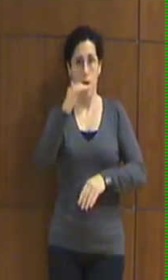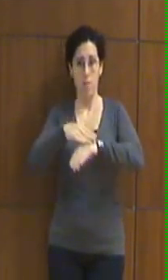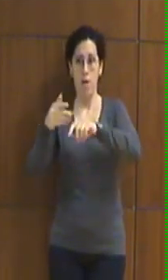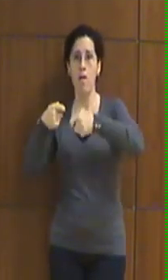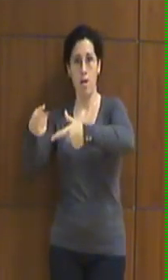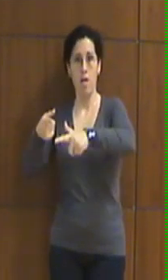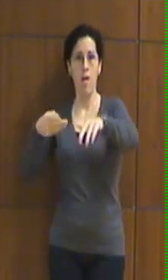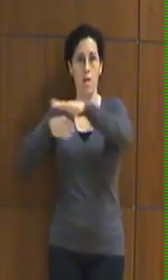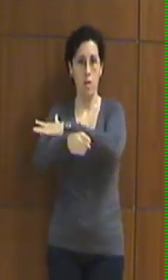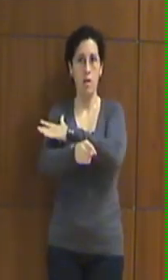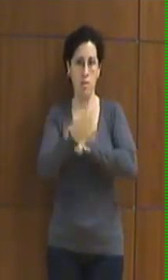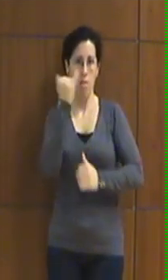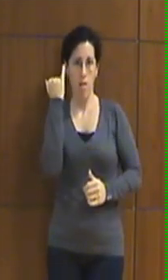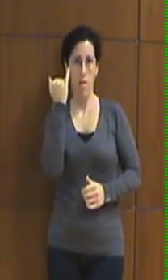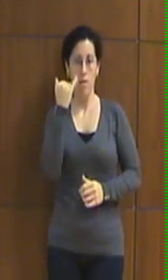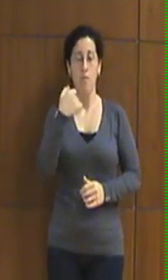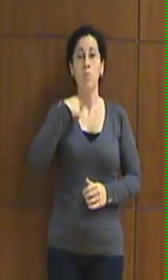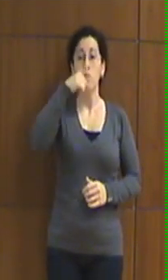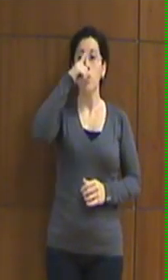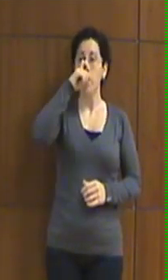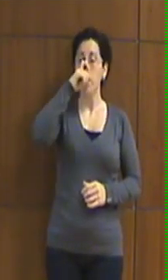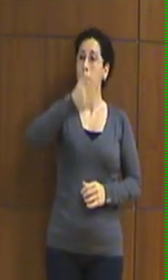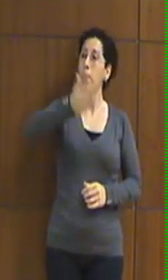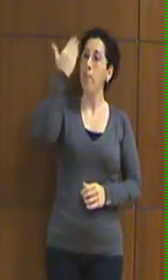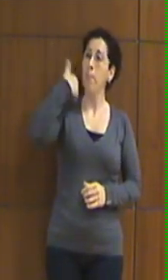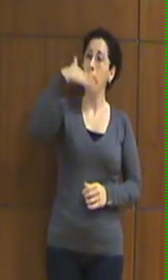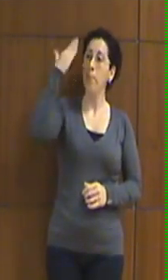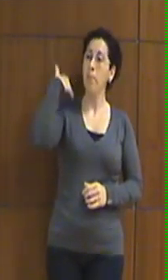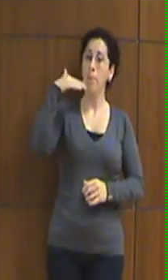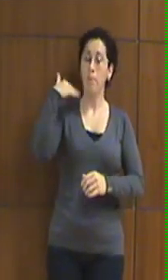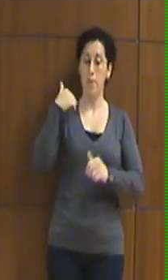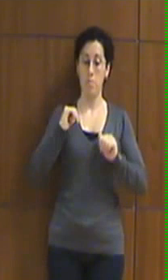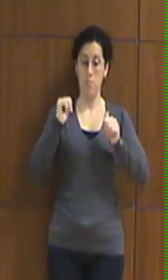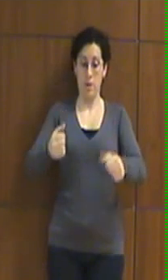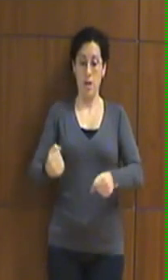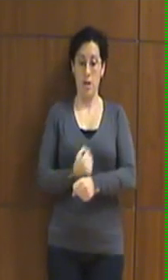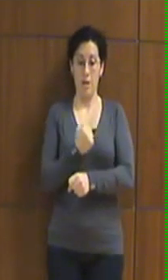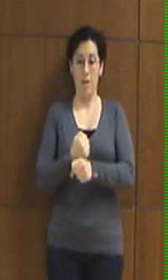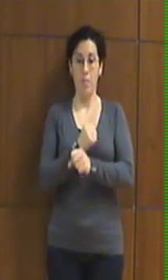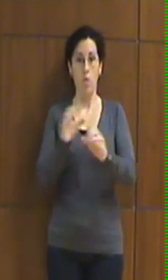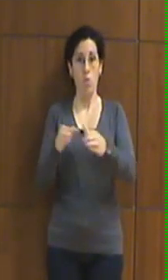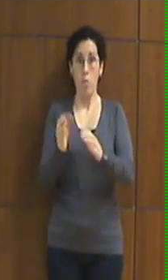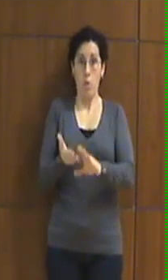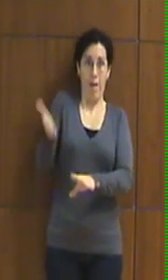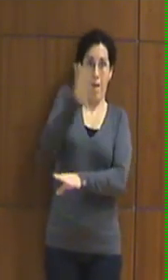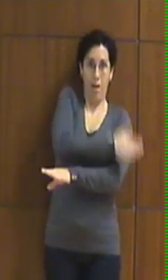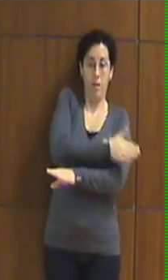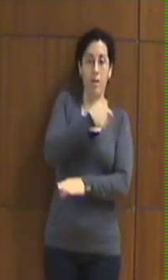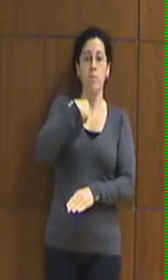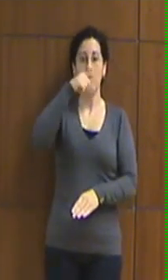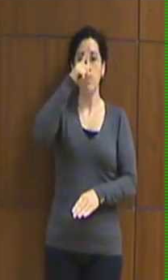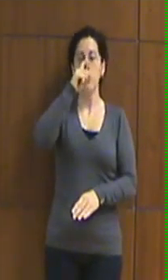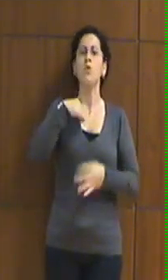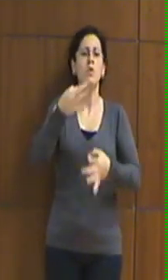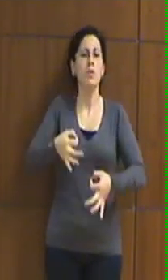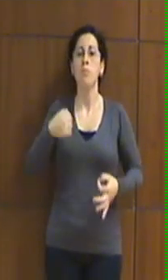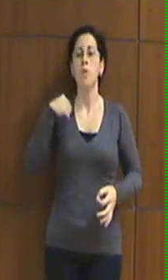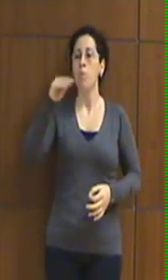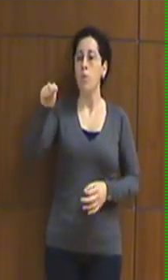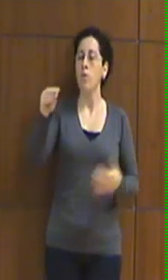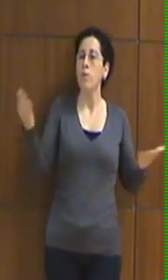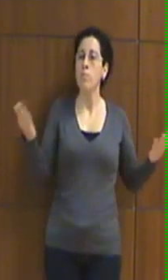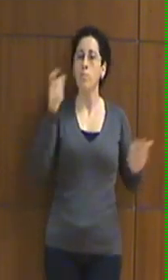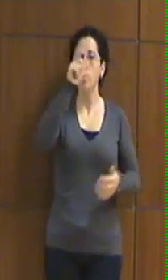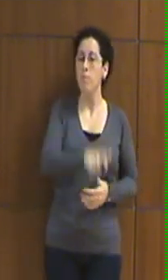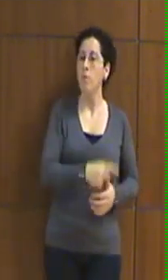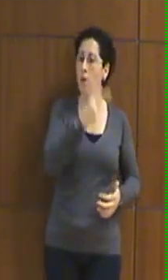acceso, ¿no? Yo recuerdo cuando, pues, antes de entrar a trabajar dentro del grupo, siempre me preguntaba, bueno, ¿y una persona